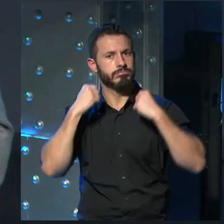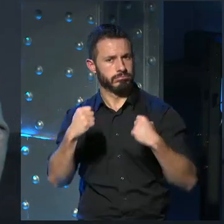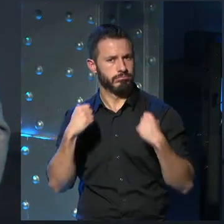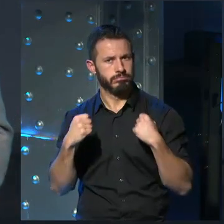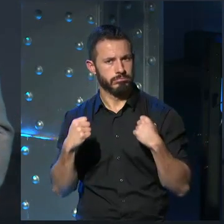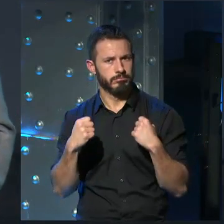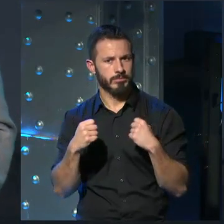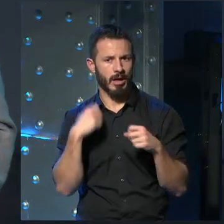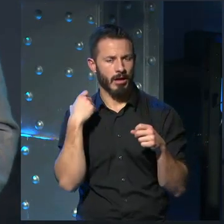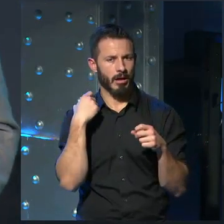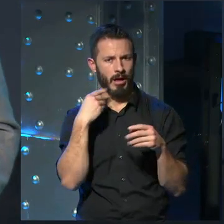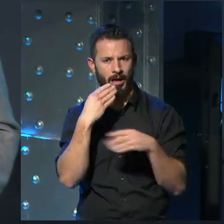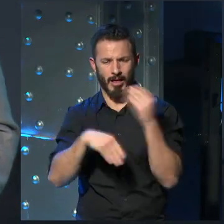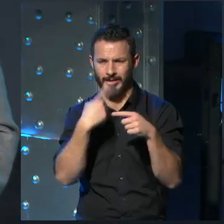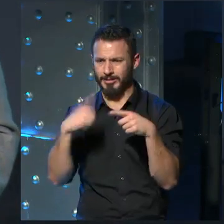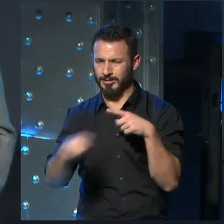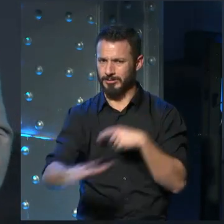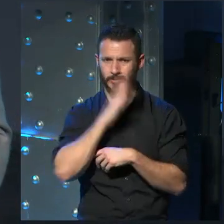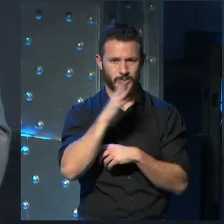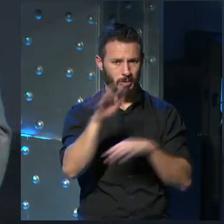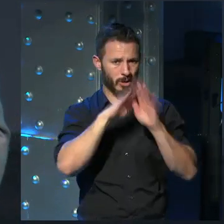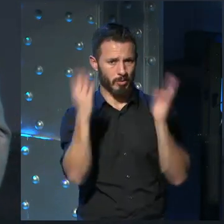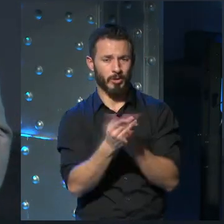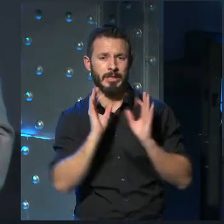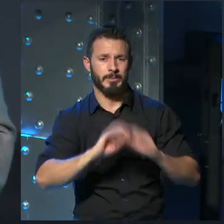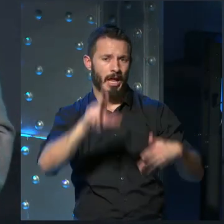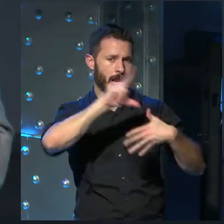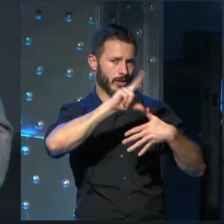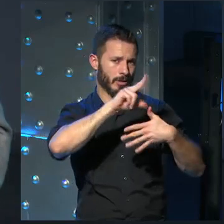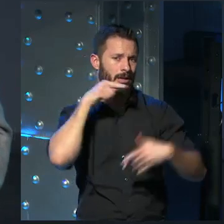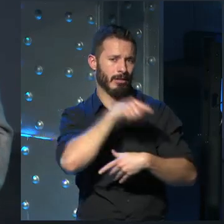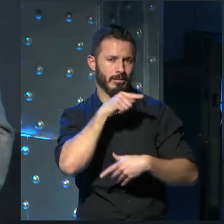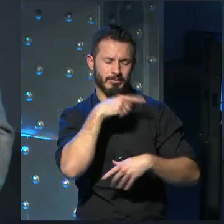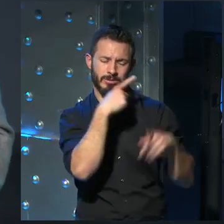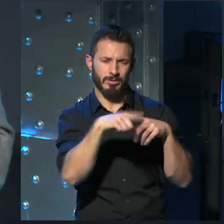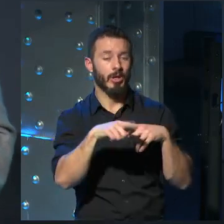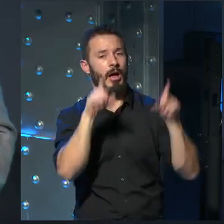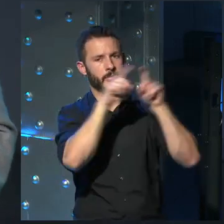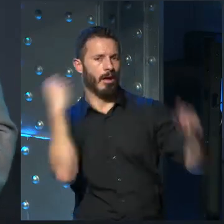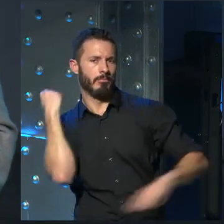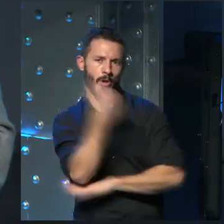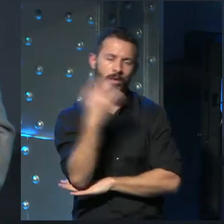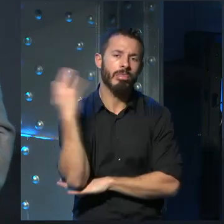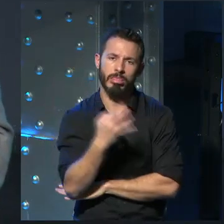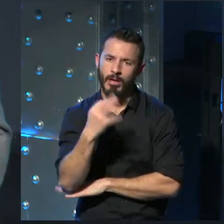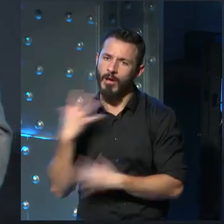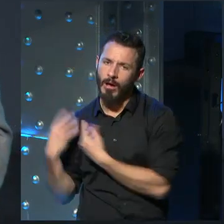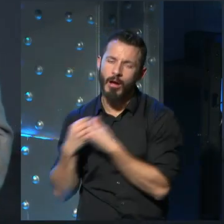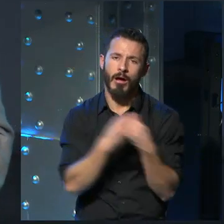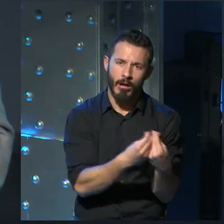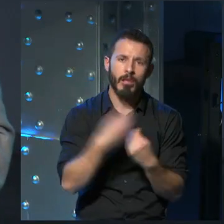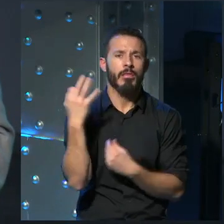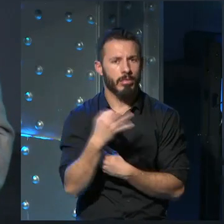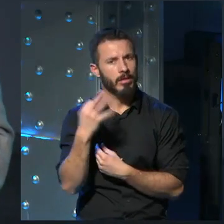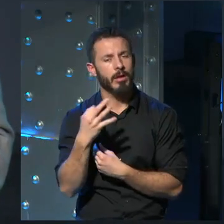fantásticas en todo el mundo y especialmente en Latinoamérica, ¿no? Y a esas empresas hay que apoyarlas y a esas empresas hay que acompañarlas, y con